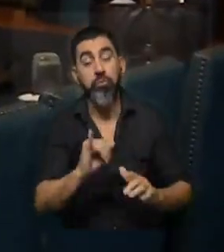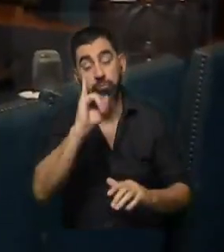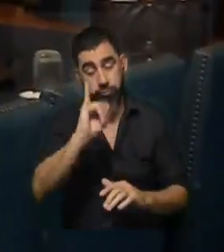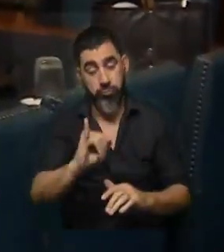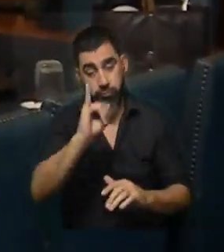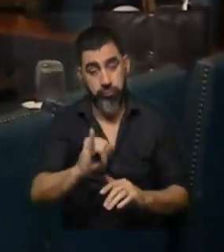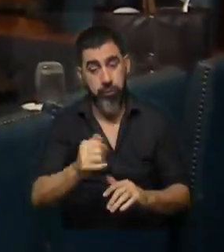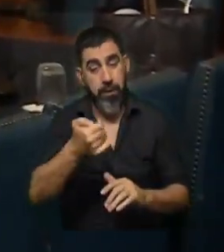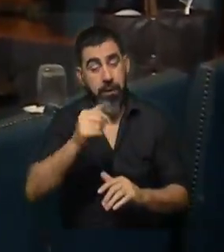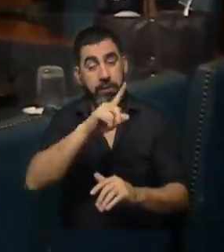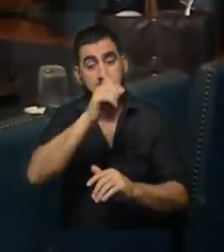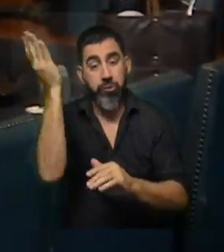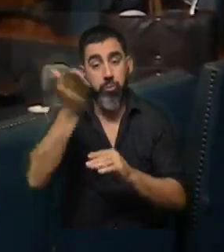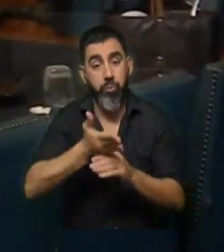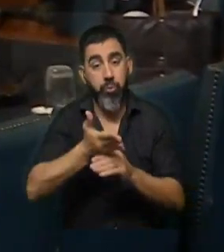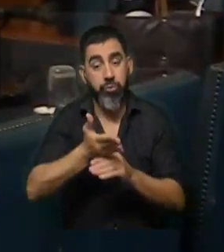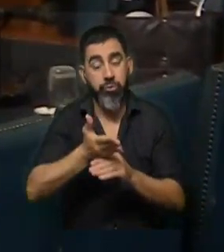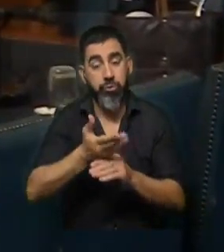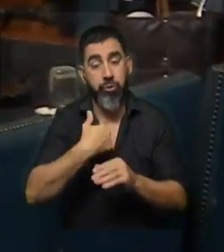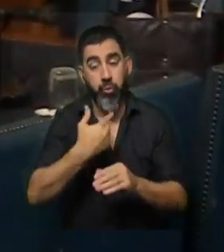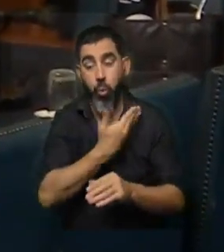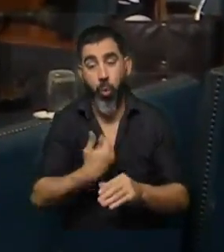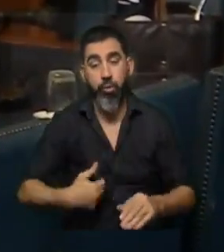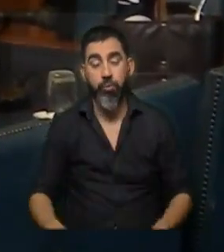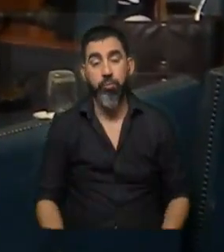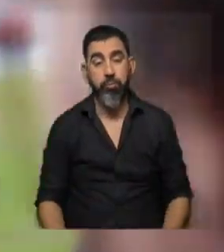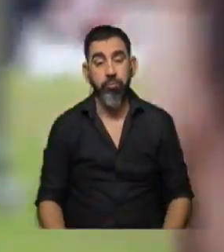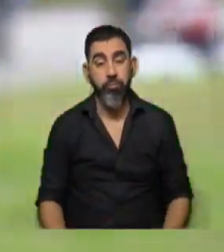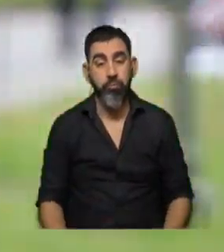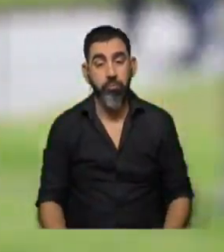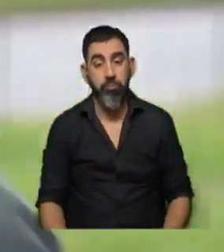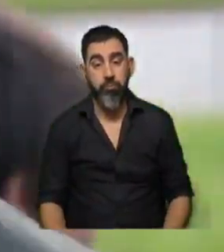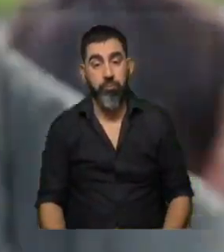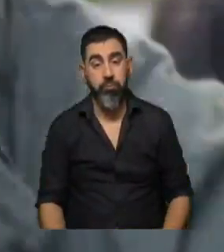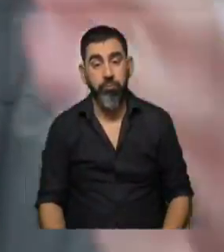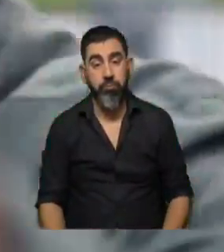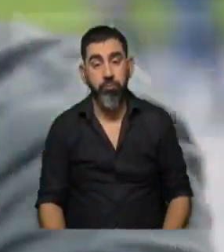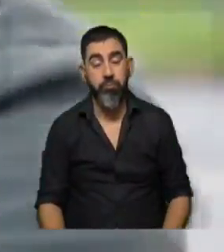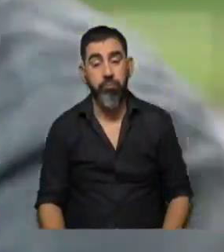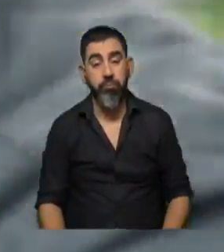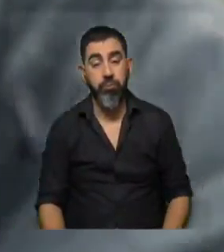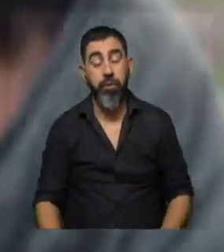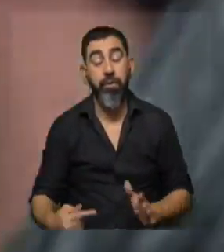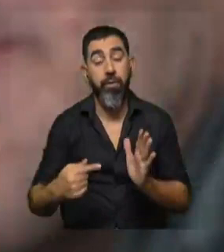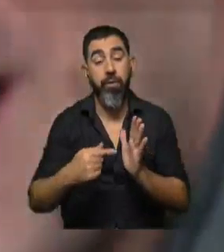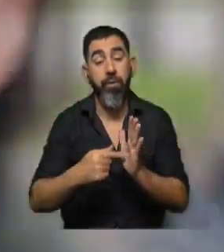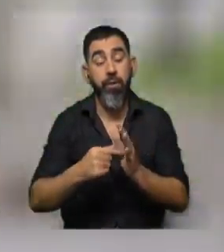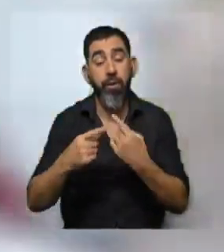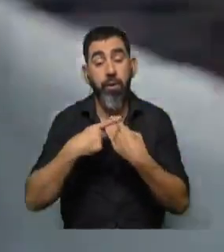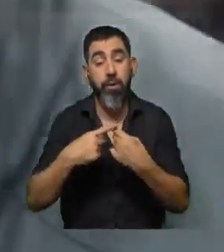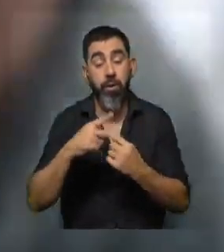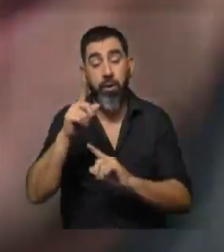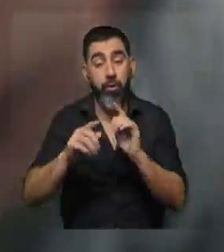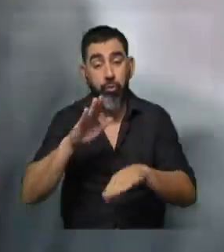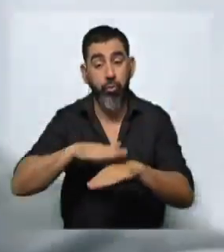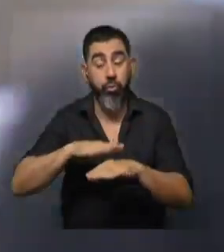prácticamente el 100% del paquete accionario de esas empresas Entonces es un tema que habrá que el directorio discutirlo en algún